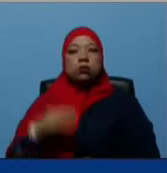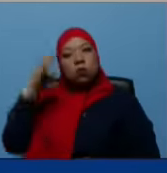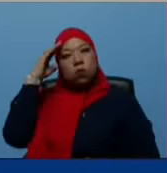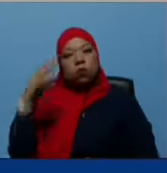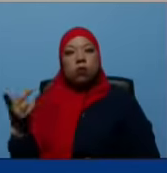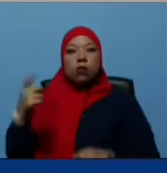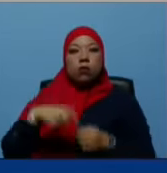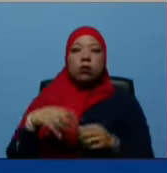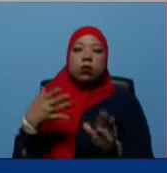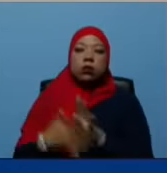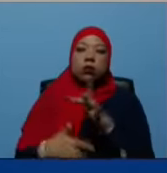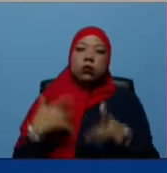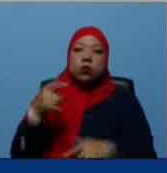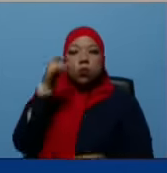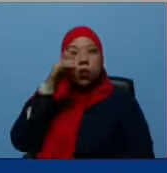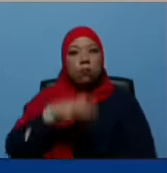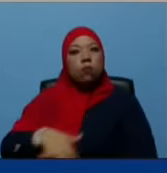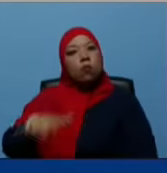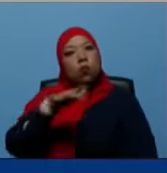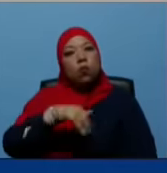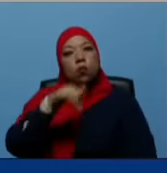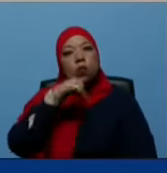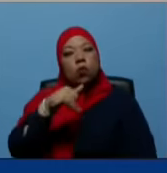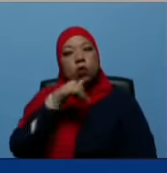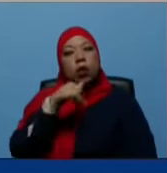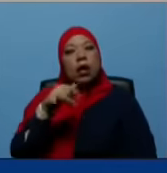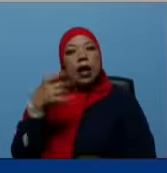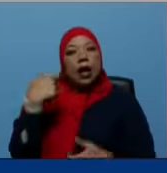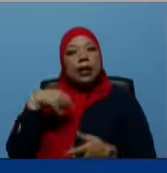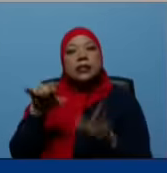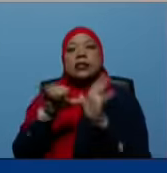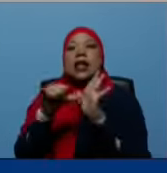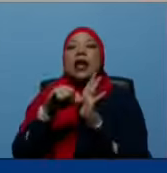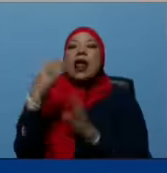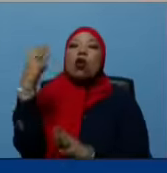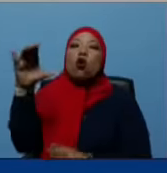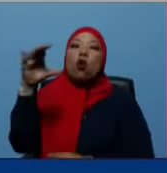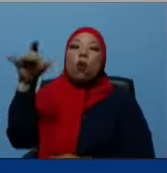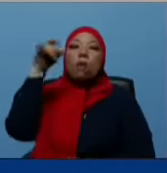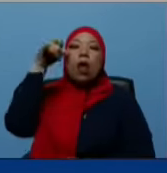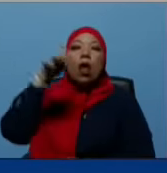Nacional y el Poder Popular en Ureña,